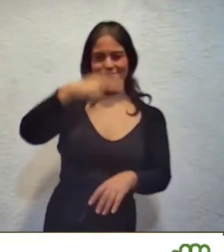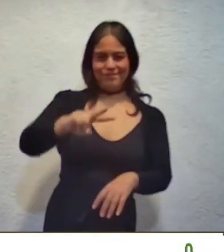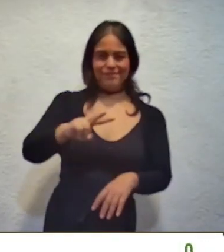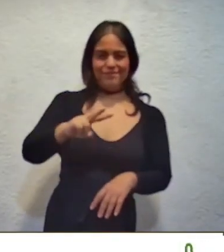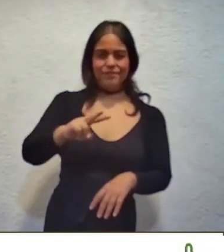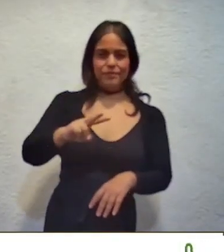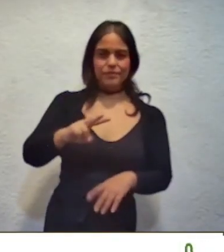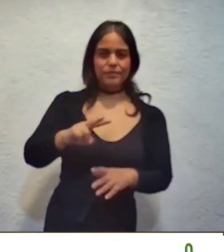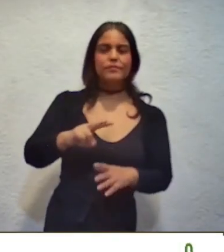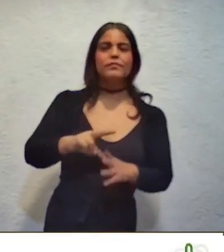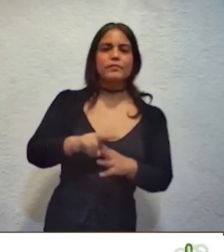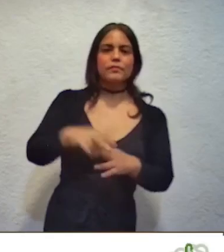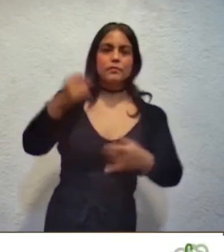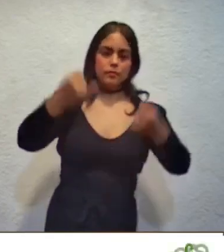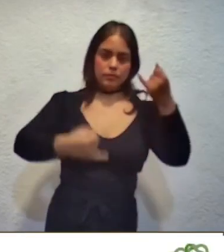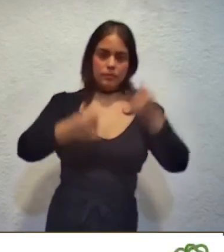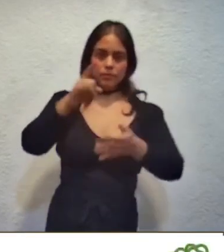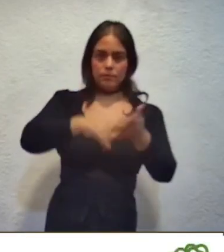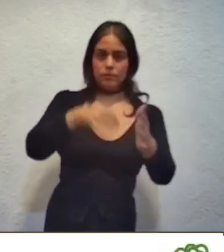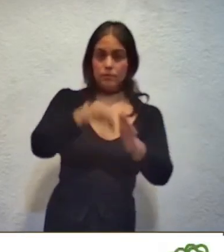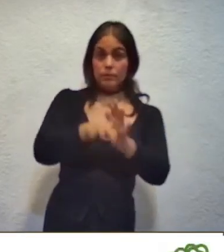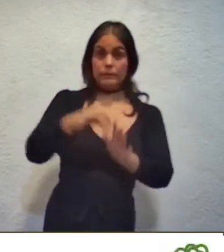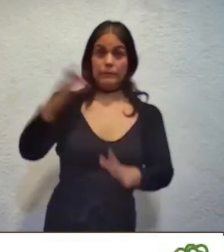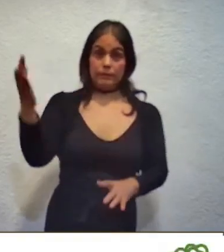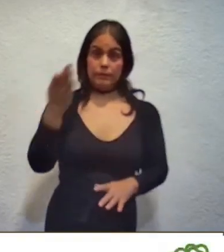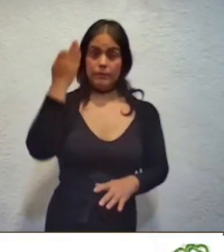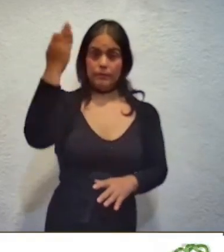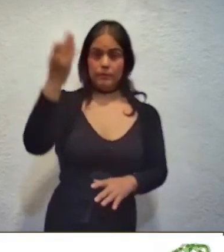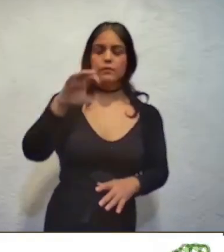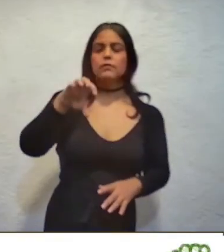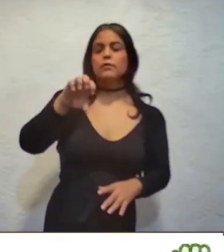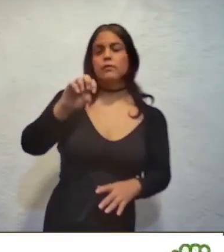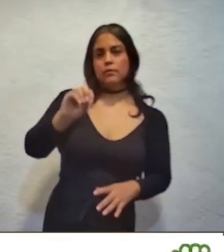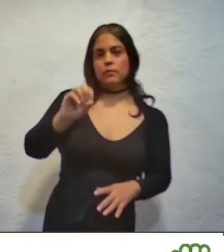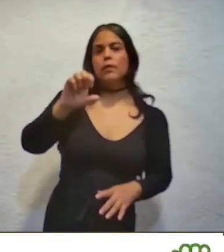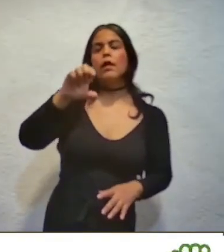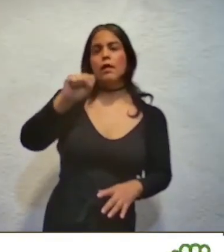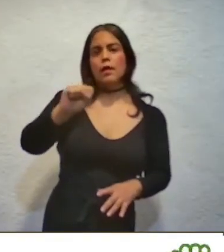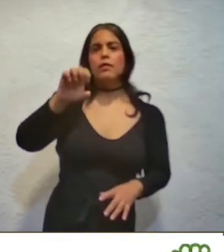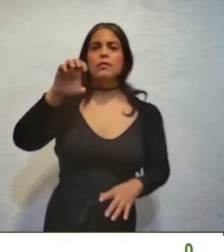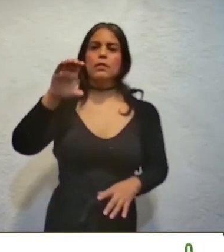Poder Judicial de la Federación en el expediente número